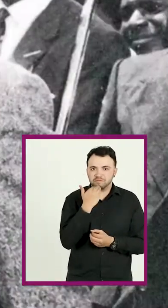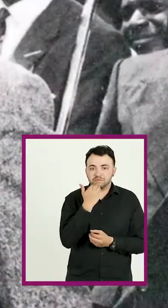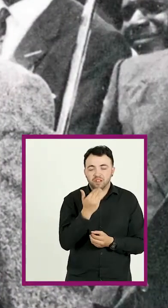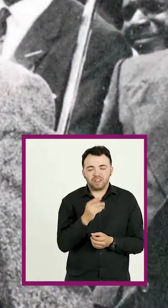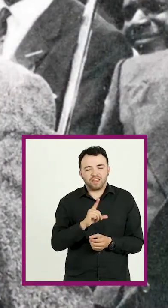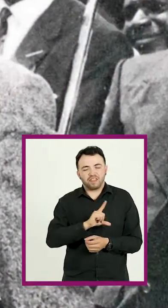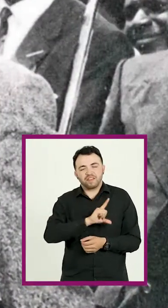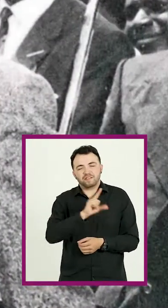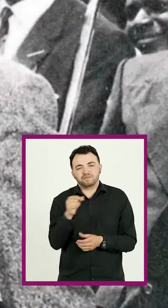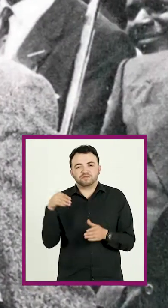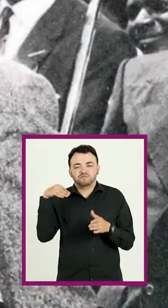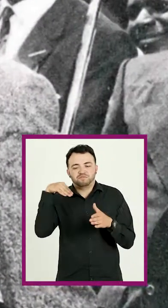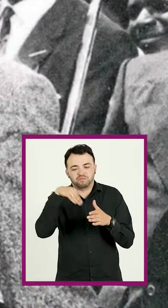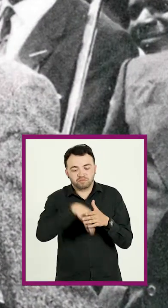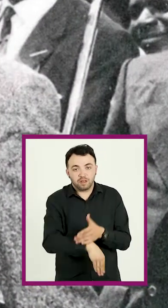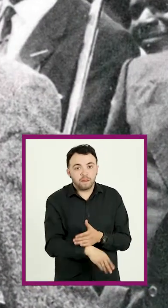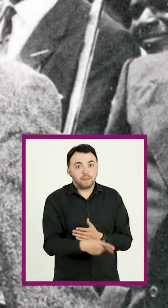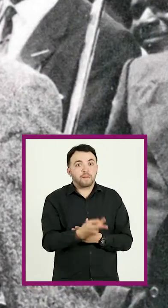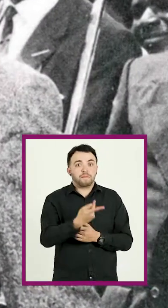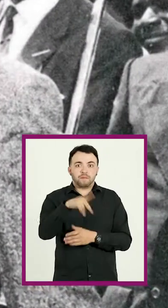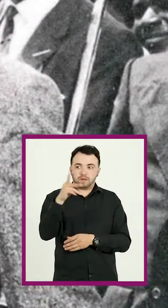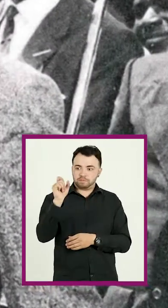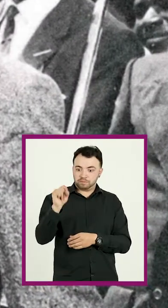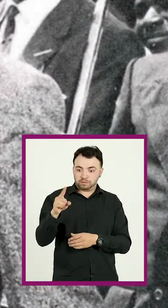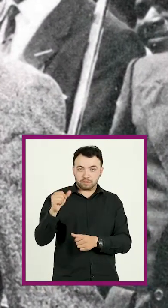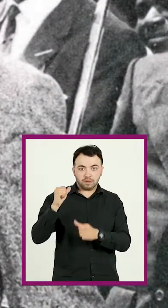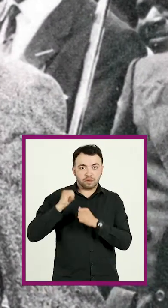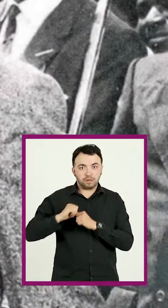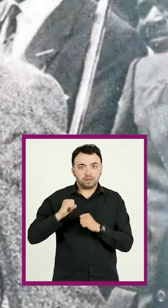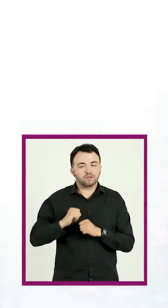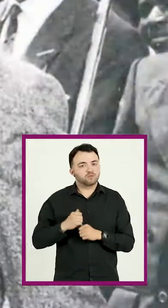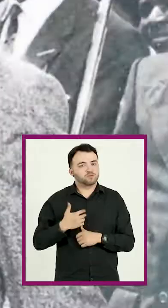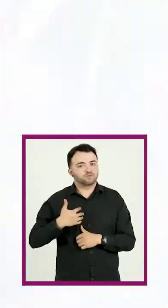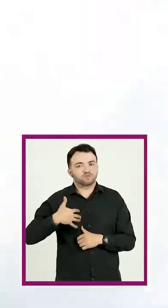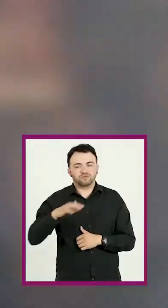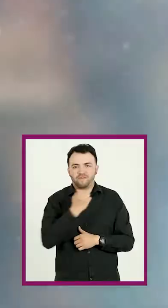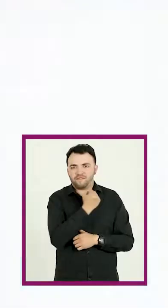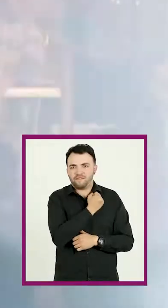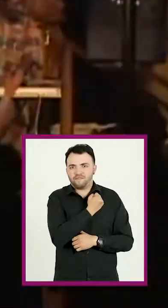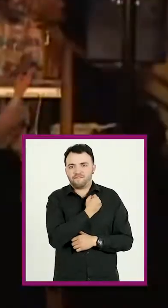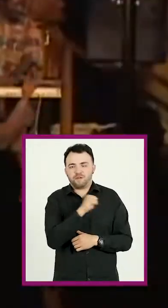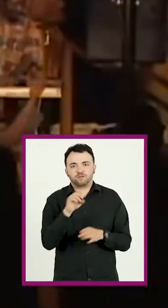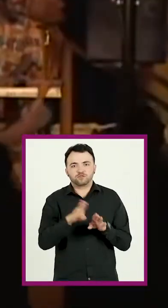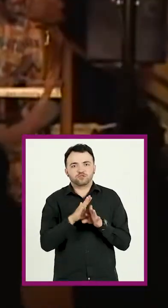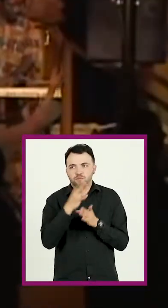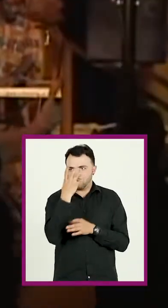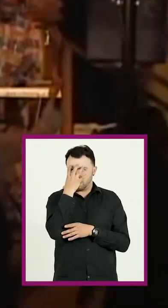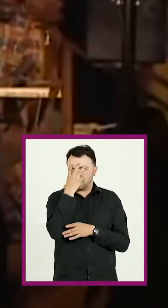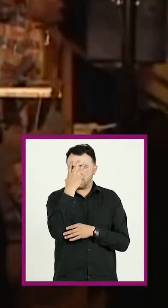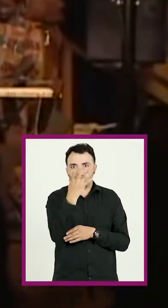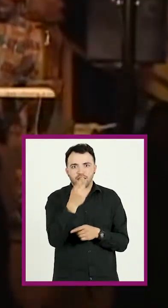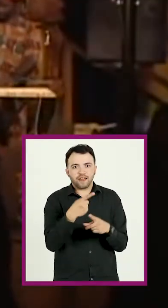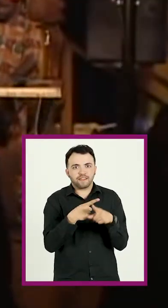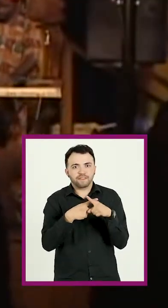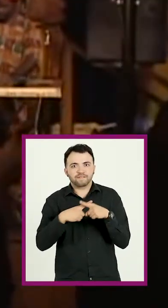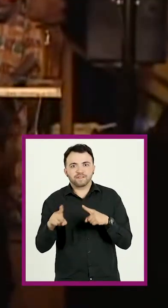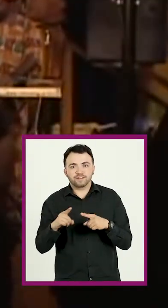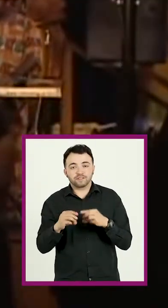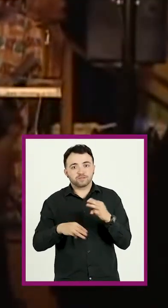género, pero desde luego marcó la música africana y le dio una frescura y una nueva cara al mundo de esta